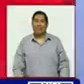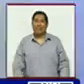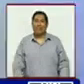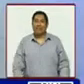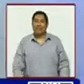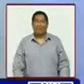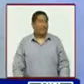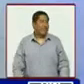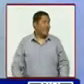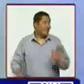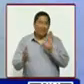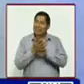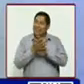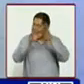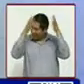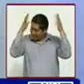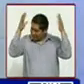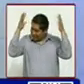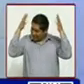Me bueno,